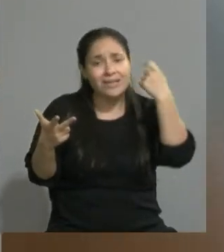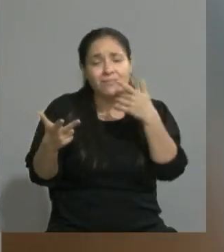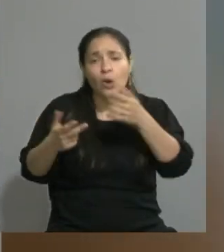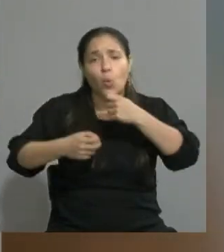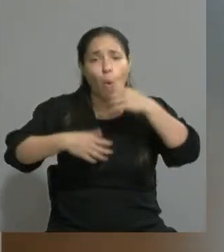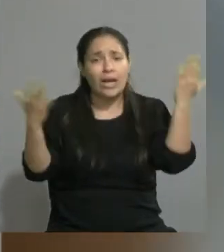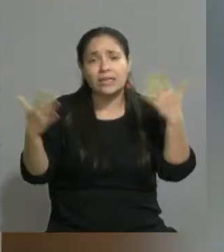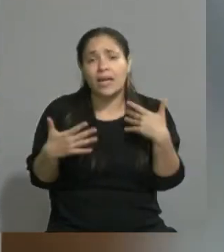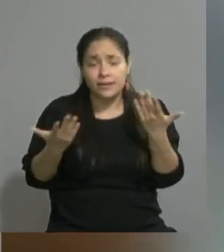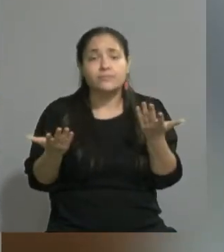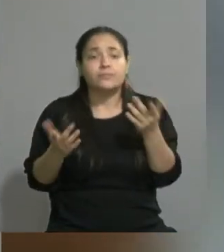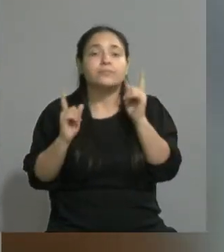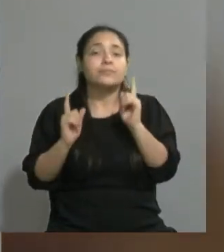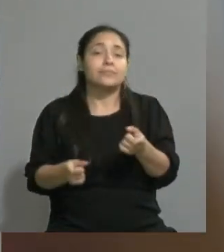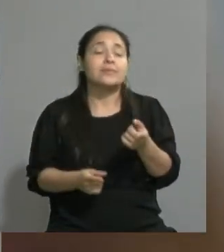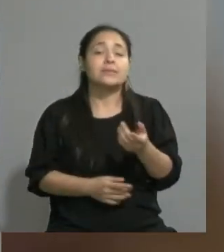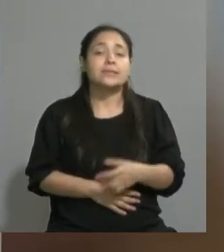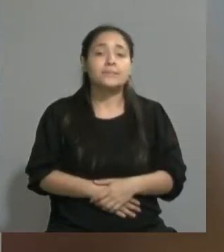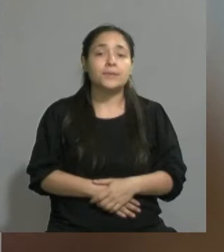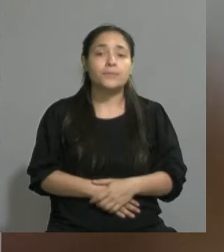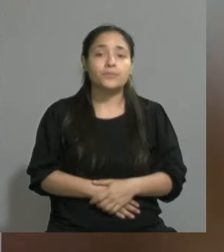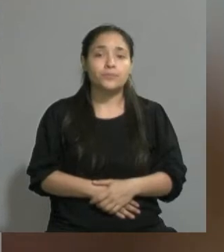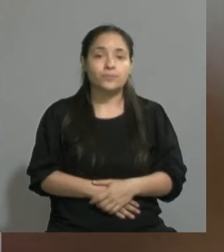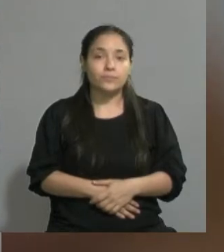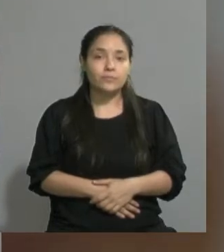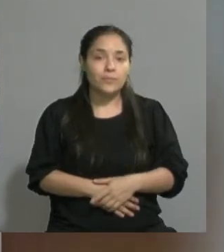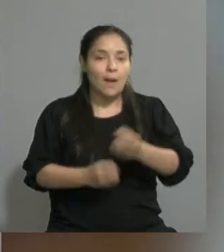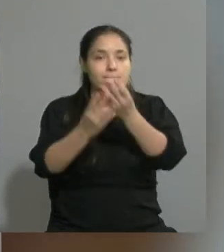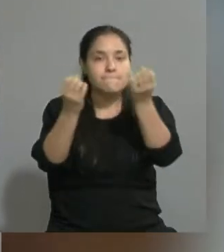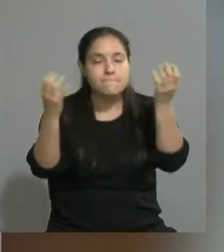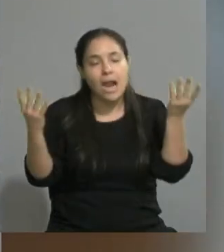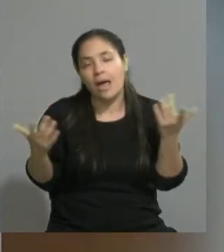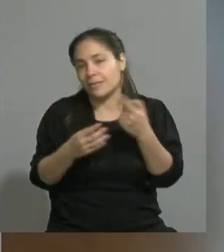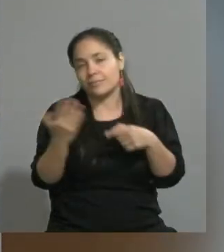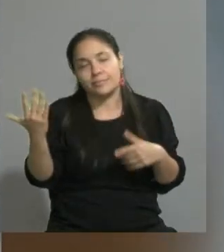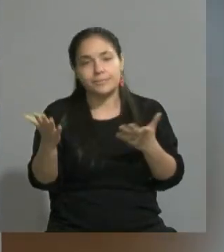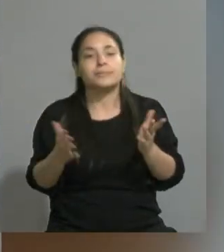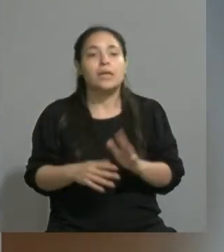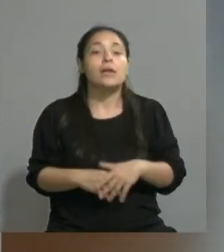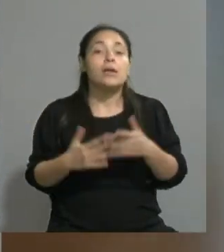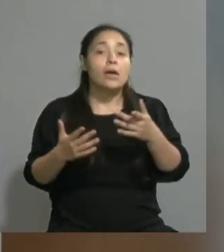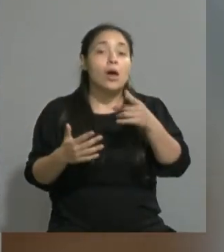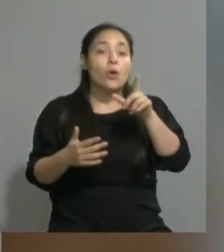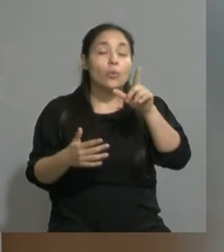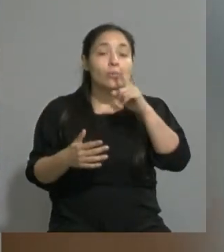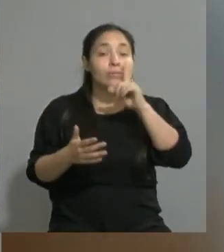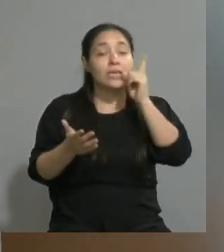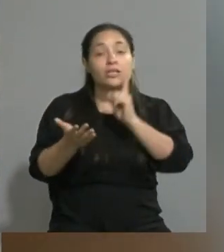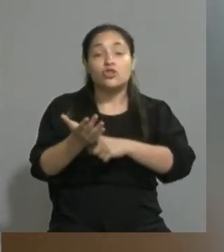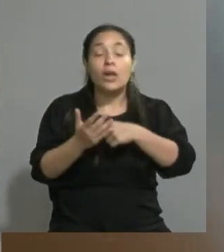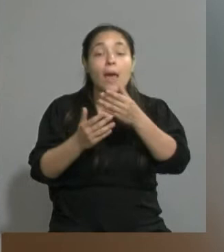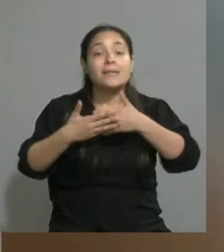que exista, y con la cuestión de la vegetación. Entonces, la política de salud debe